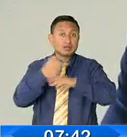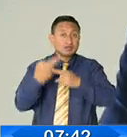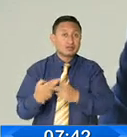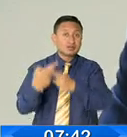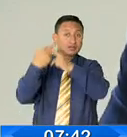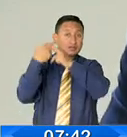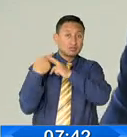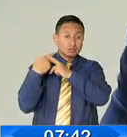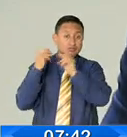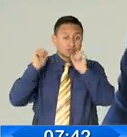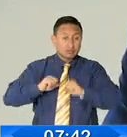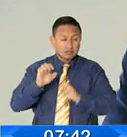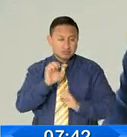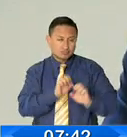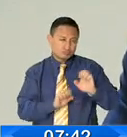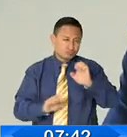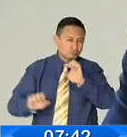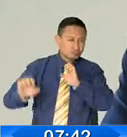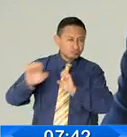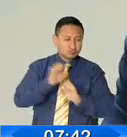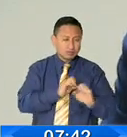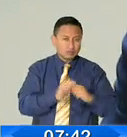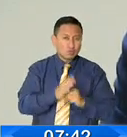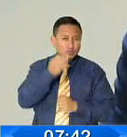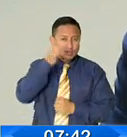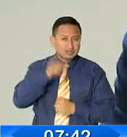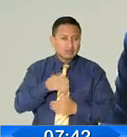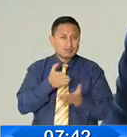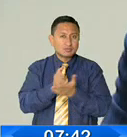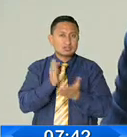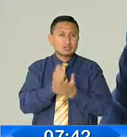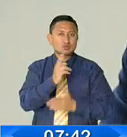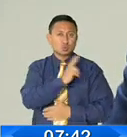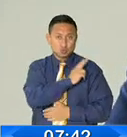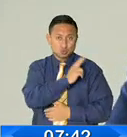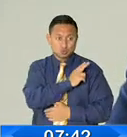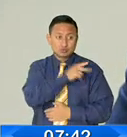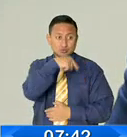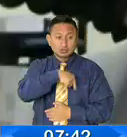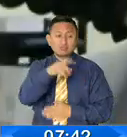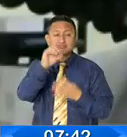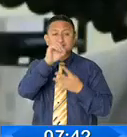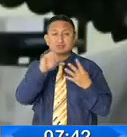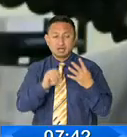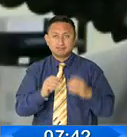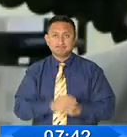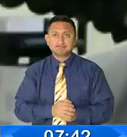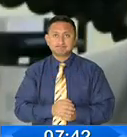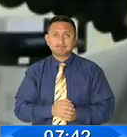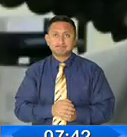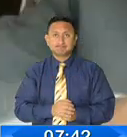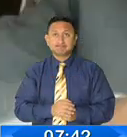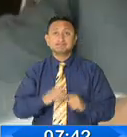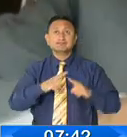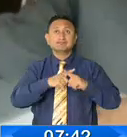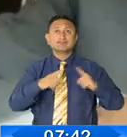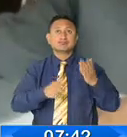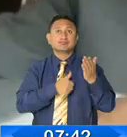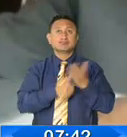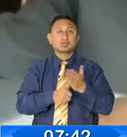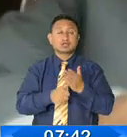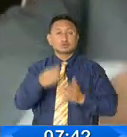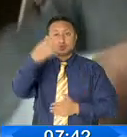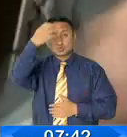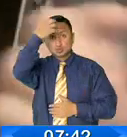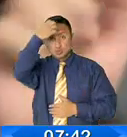de hacer una evaluación, un examen de acceso a la educación superior, es el SENACID. Por su parte, el ex ministro de Educación y